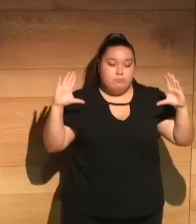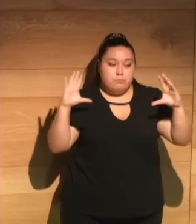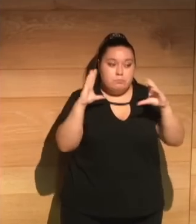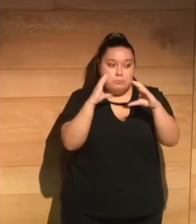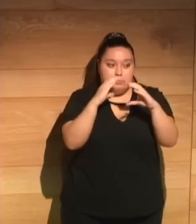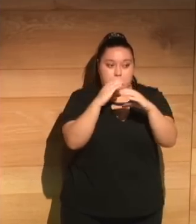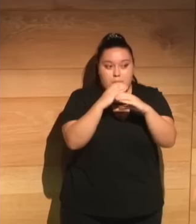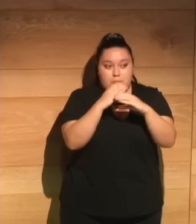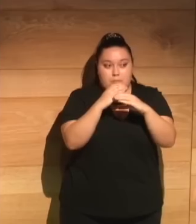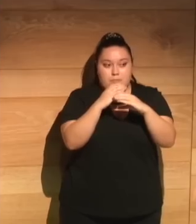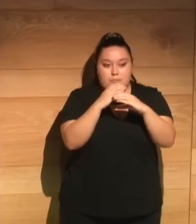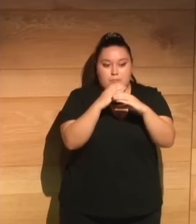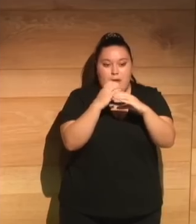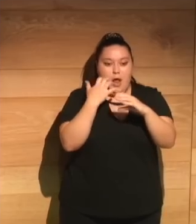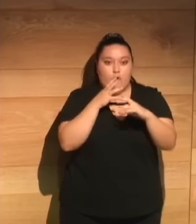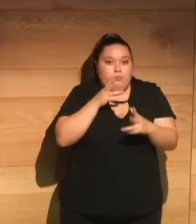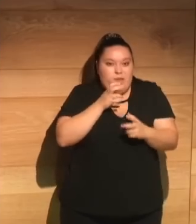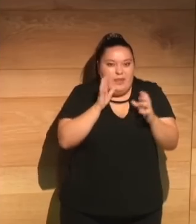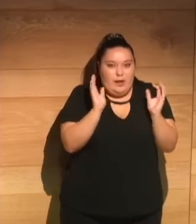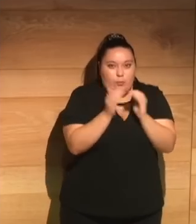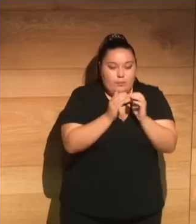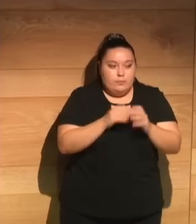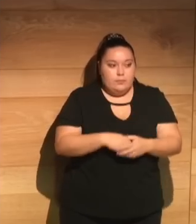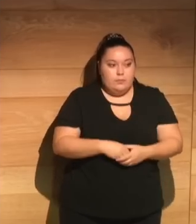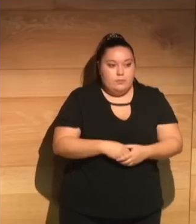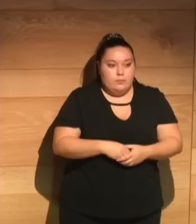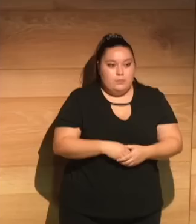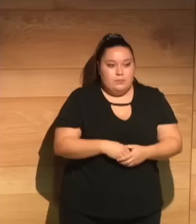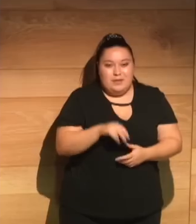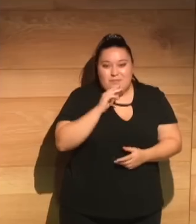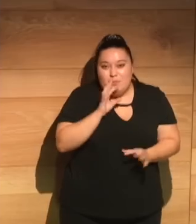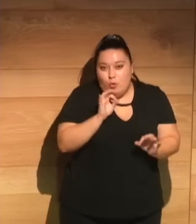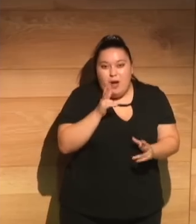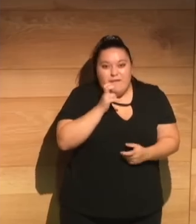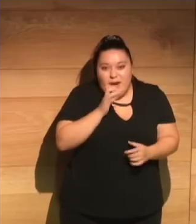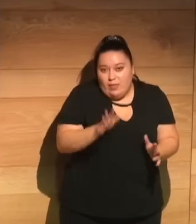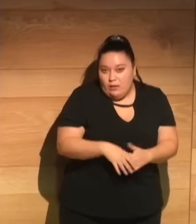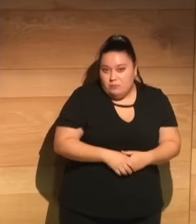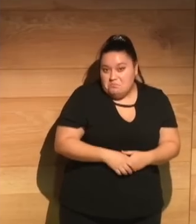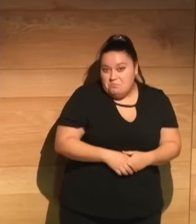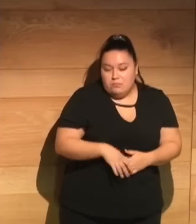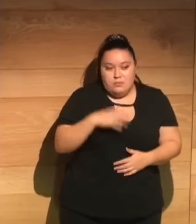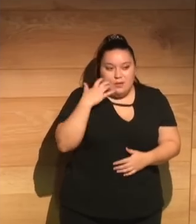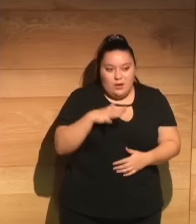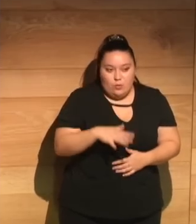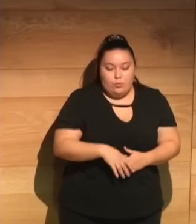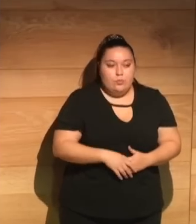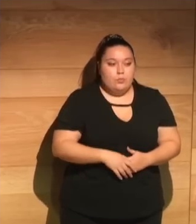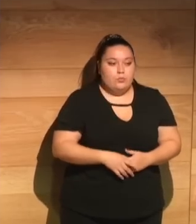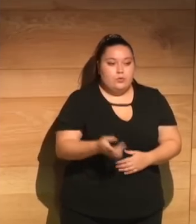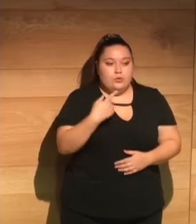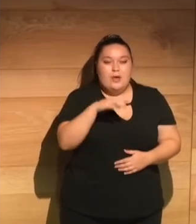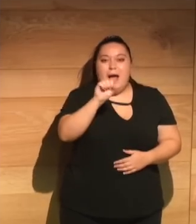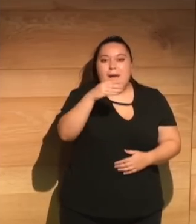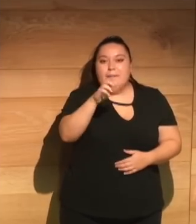más, más aberrada. ¿O sería ese el verbo? ¿De la aberración aberrada? Yo creo que sí. Aberrante, solemos decir.